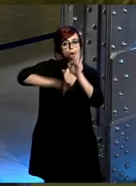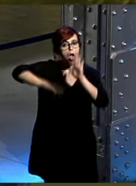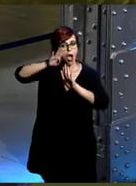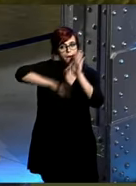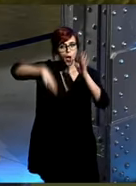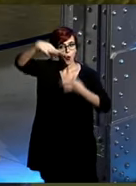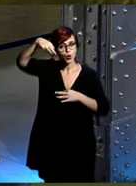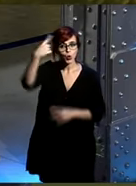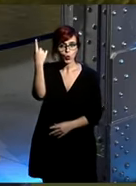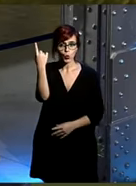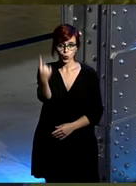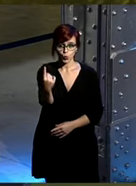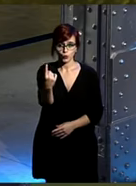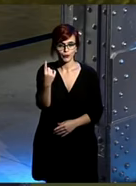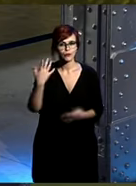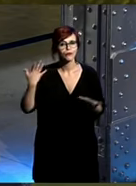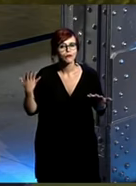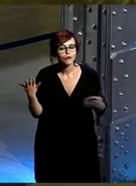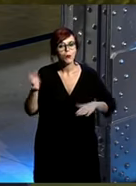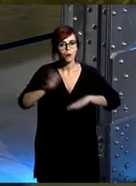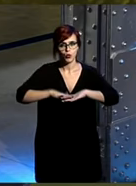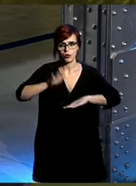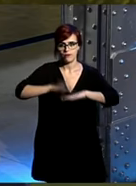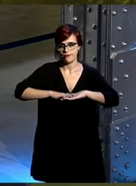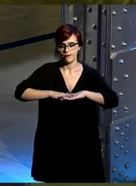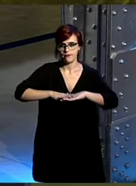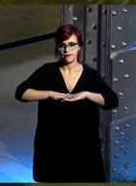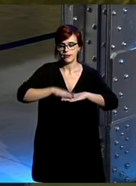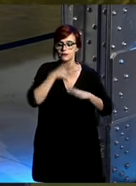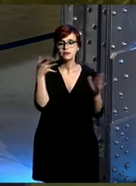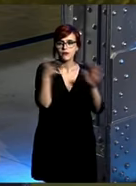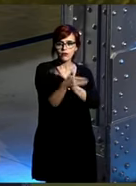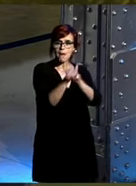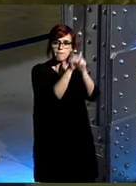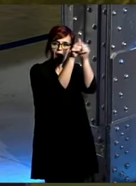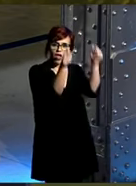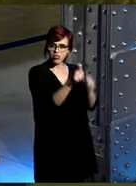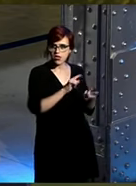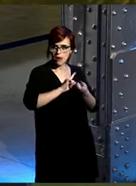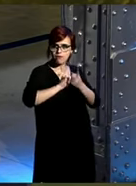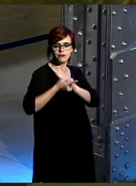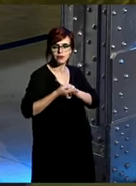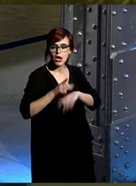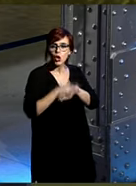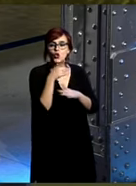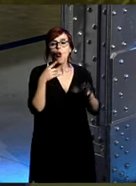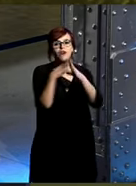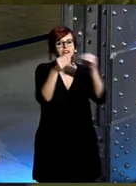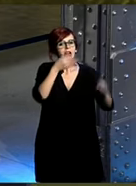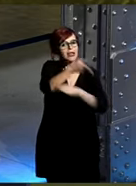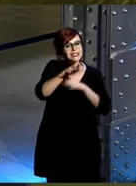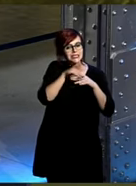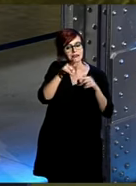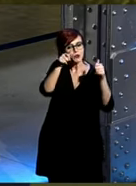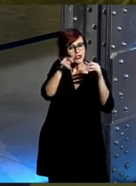programa. ¿Por qué? Bueno, pues es un cambio radical de paradigma. Es que yo voy a la universidad, no a especializarme, sino voy a la